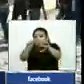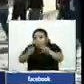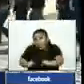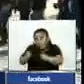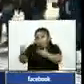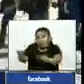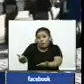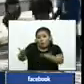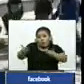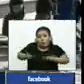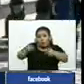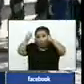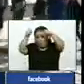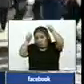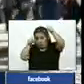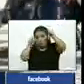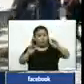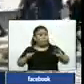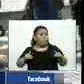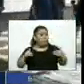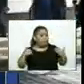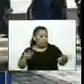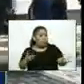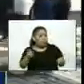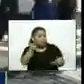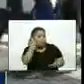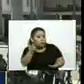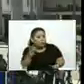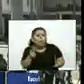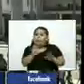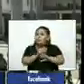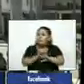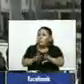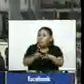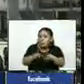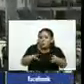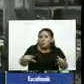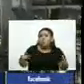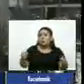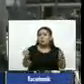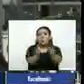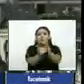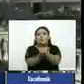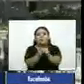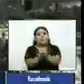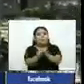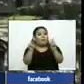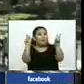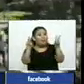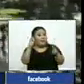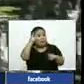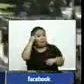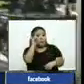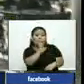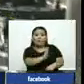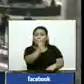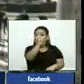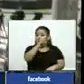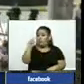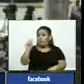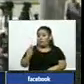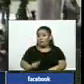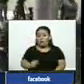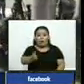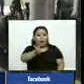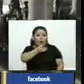ofrecer la Organización de Naciones Unidas en la búsqueda de una salida pacífica al conflicto político que atraviesa el país.